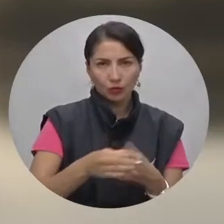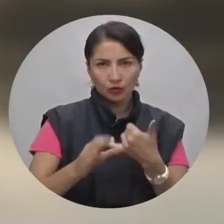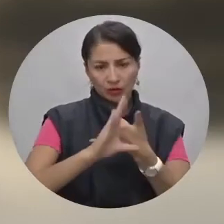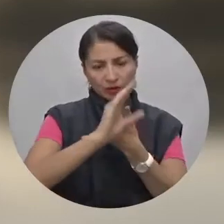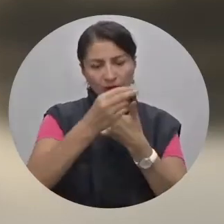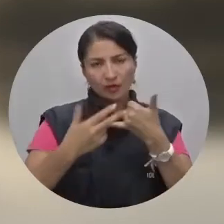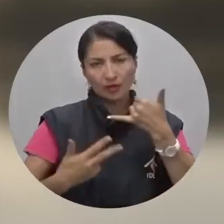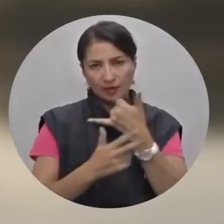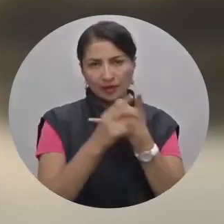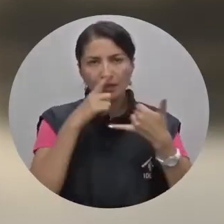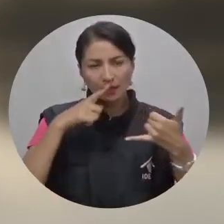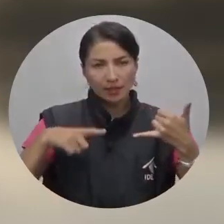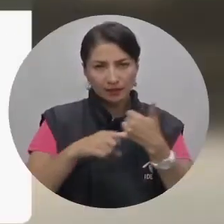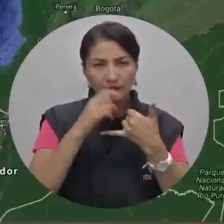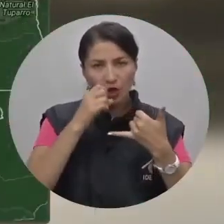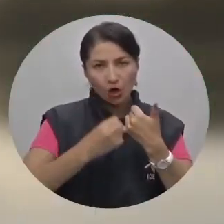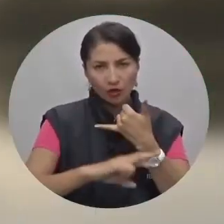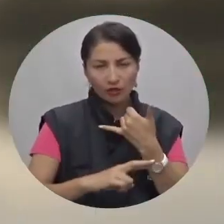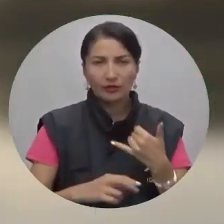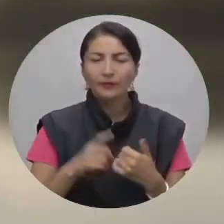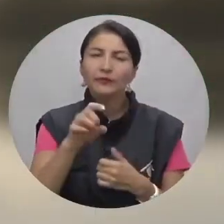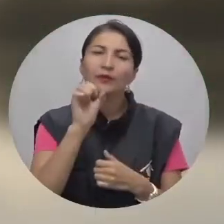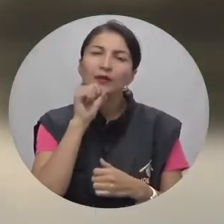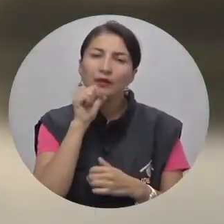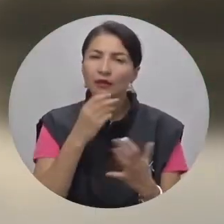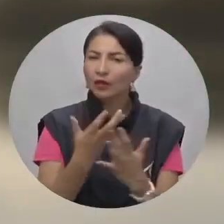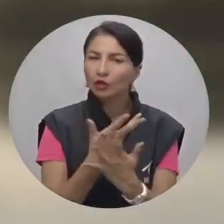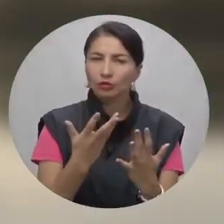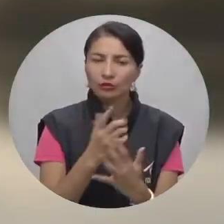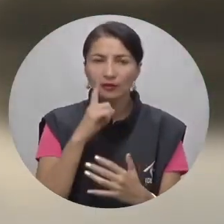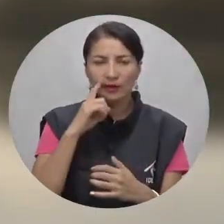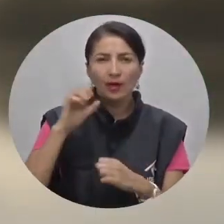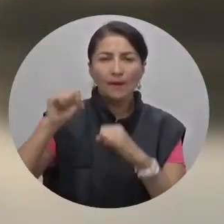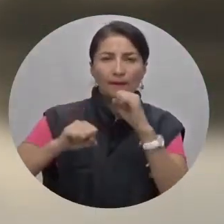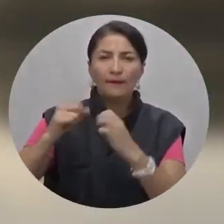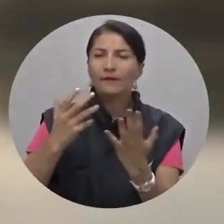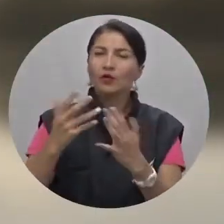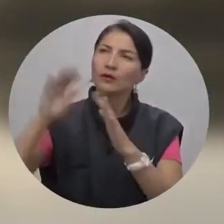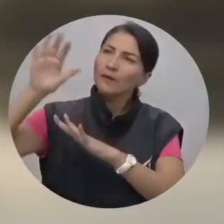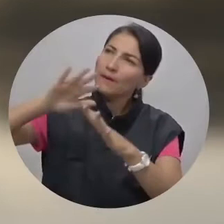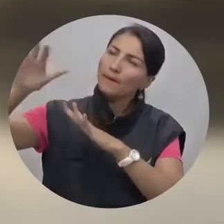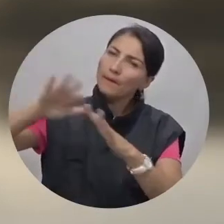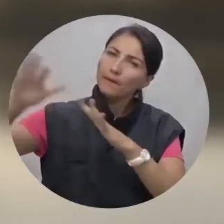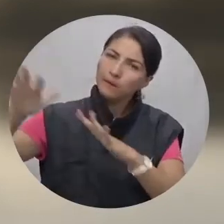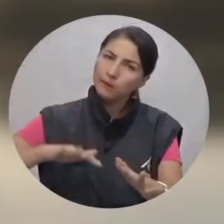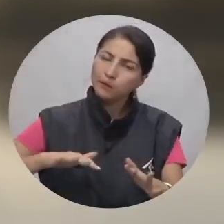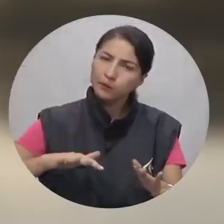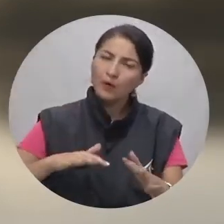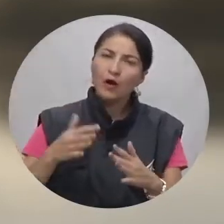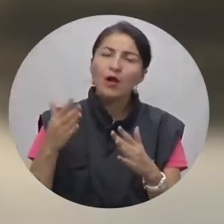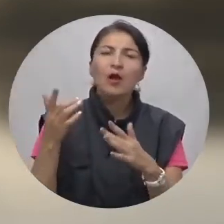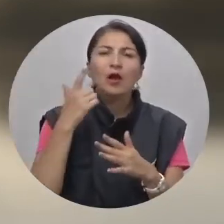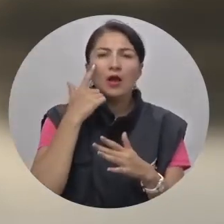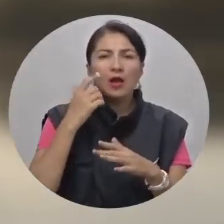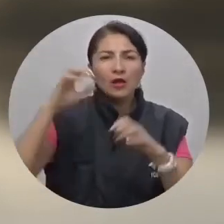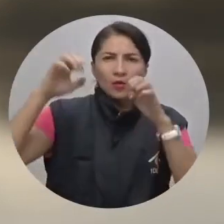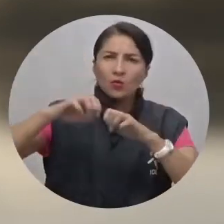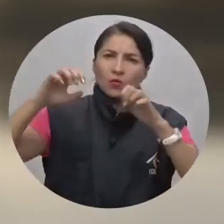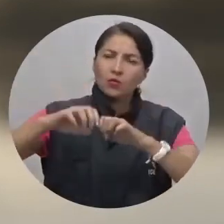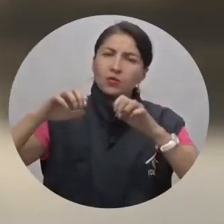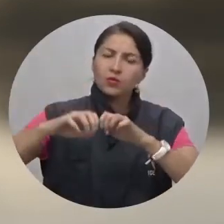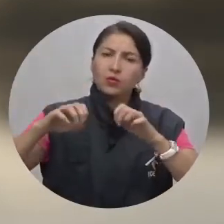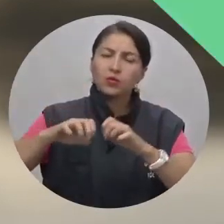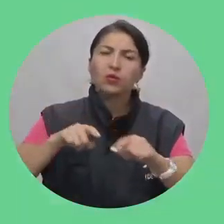y Orinoquía. Naranja por probabilidad moderada de deslizamientos de tierra detonados por lluvias localizados en